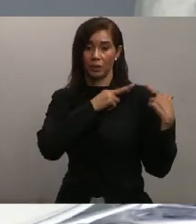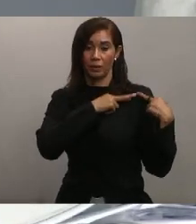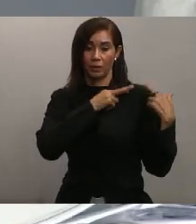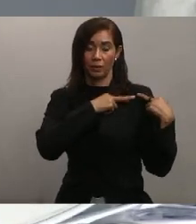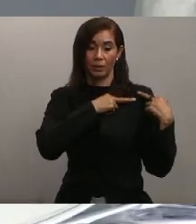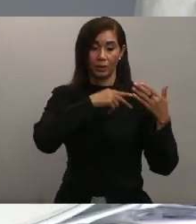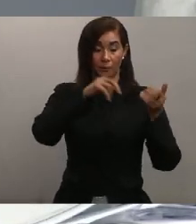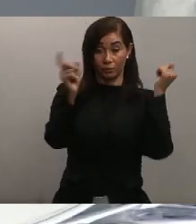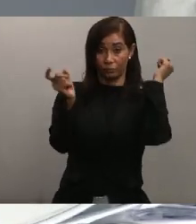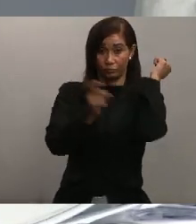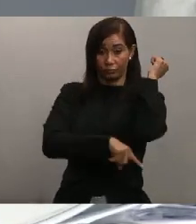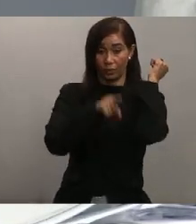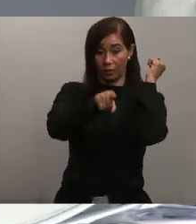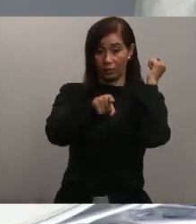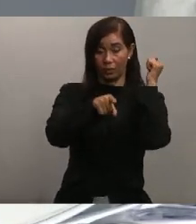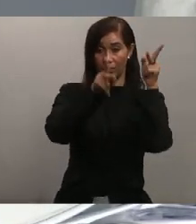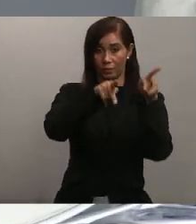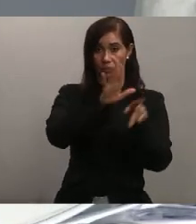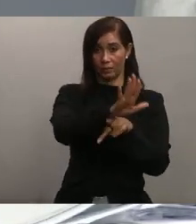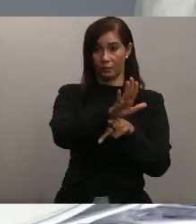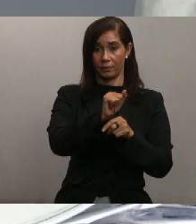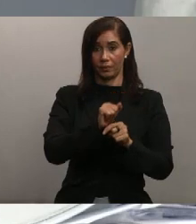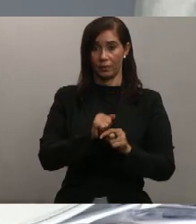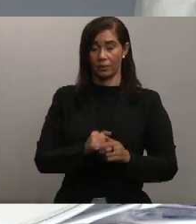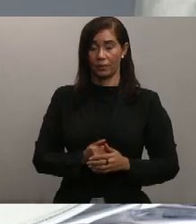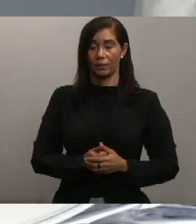de sancionar a estas personas.